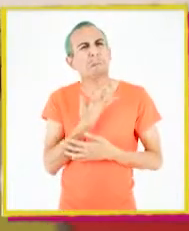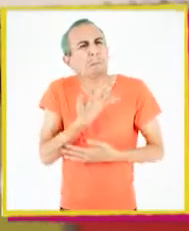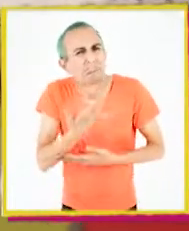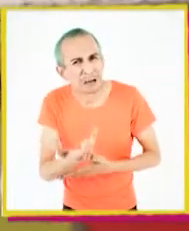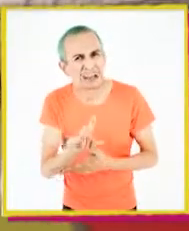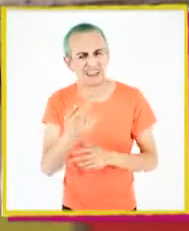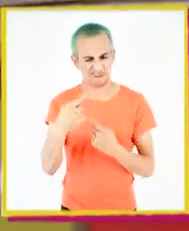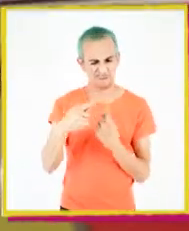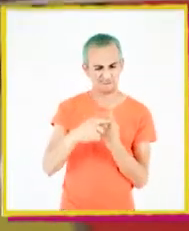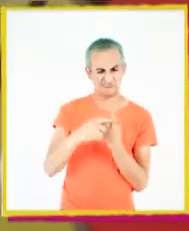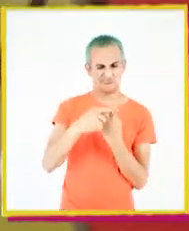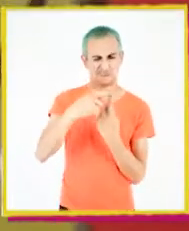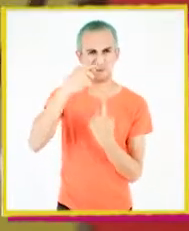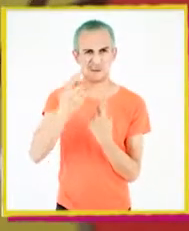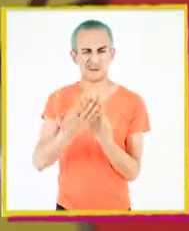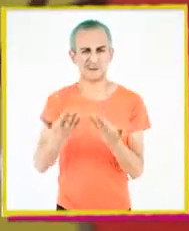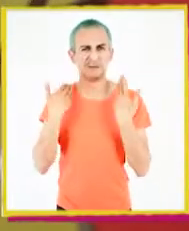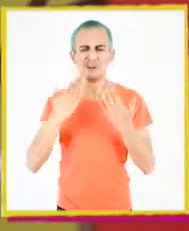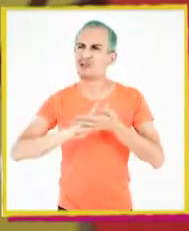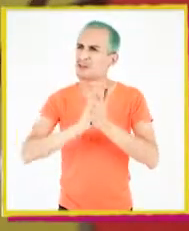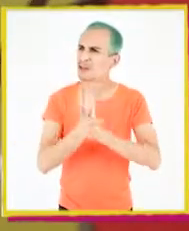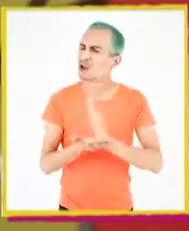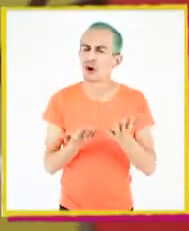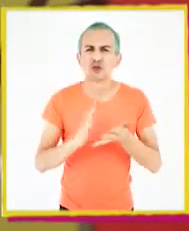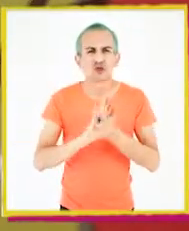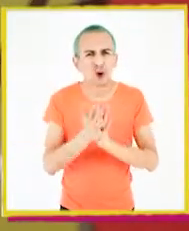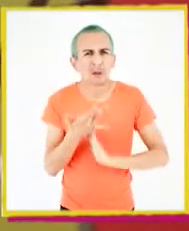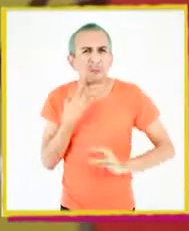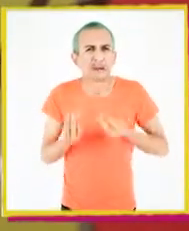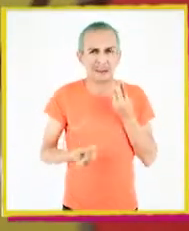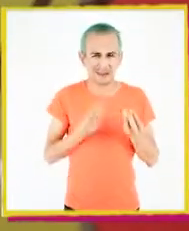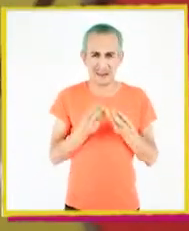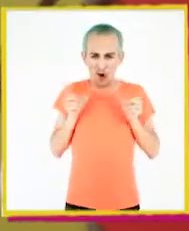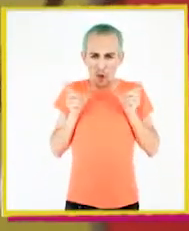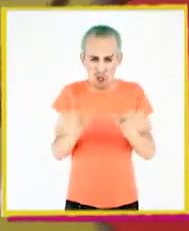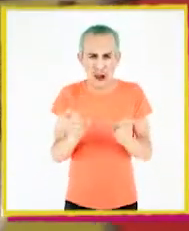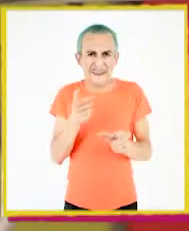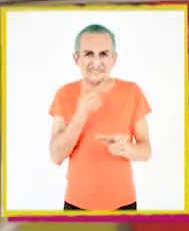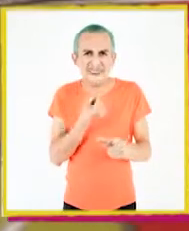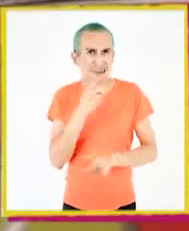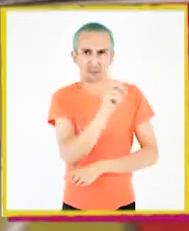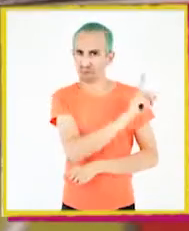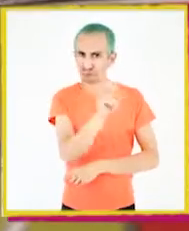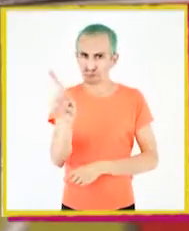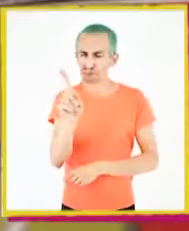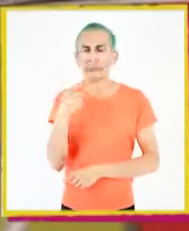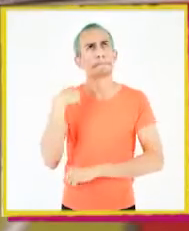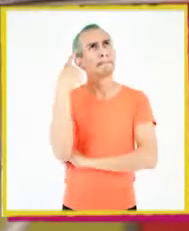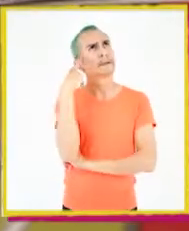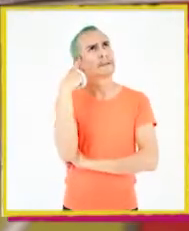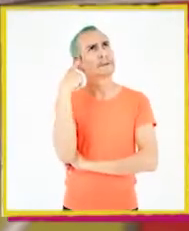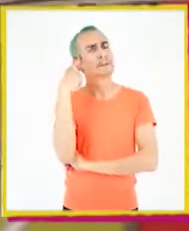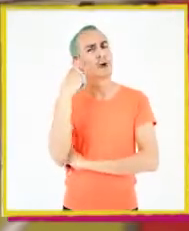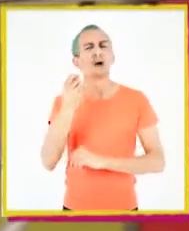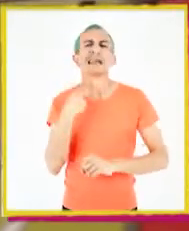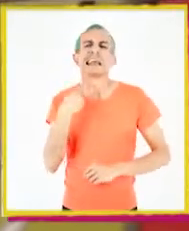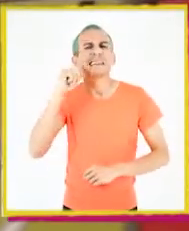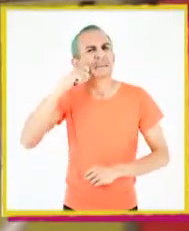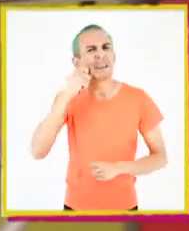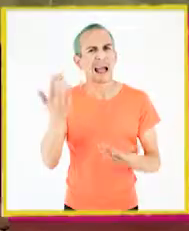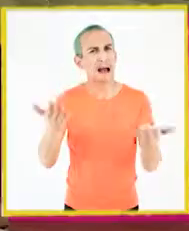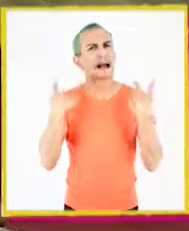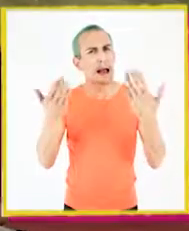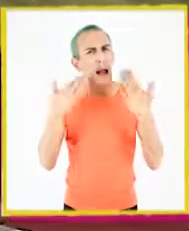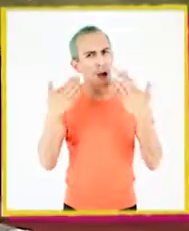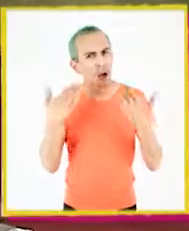¿Y por qué habrá aumentado tanto en todas las situaciones? No, es que no es fácil controlarlo, ¿cierto? A ver, pensemos. ¿Qué es el calor?